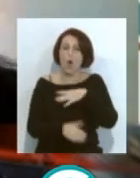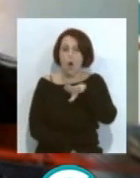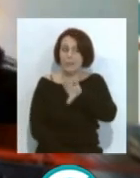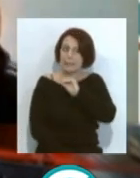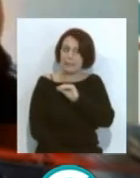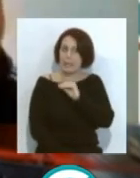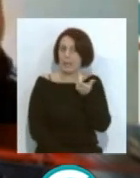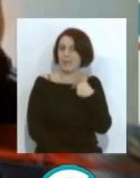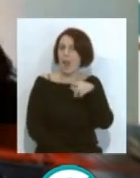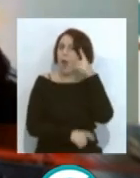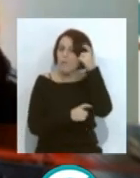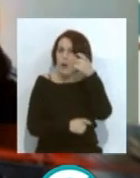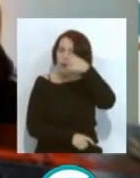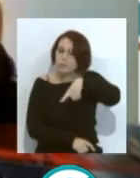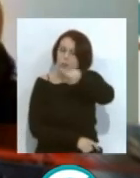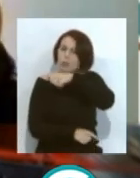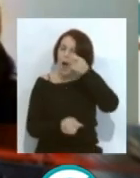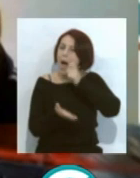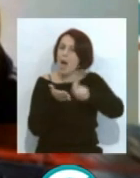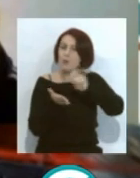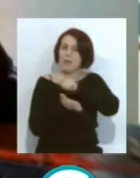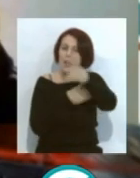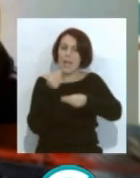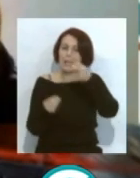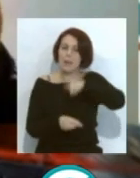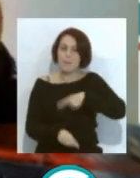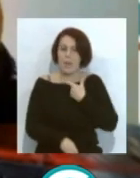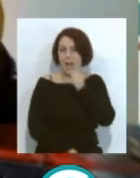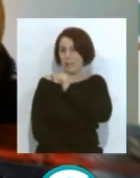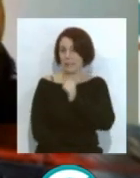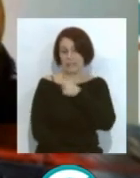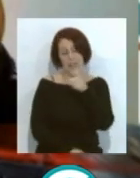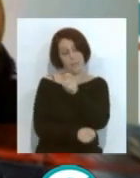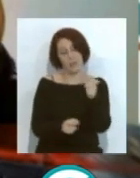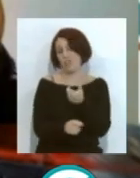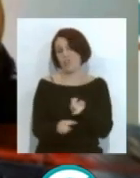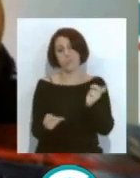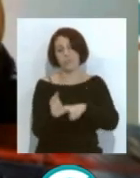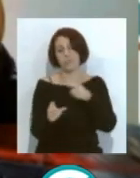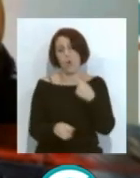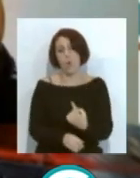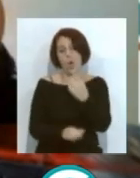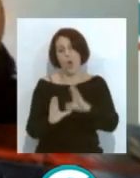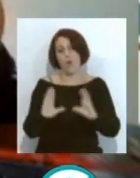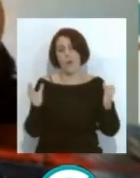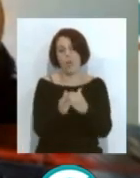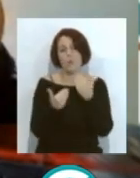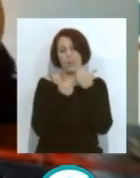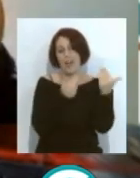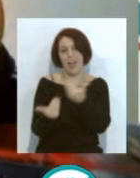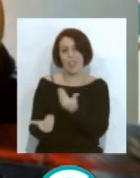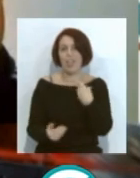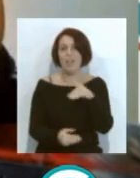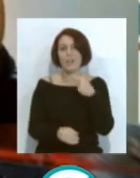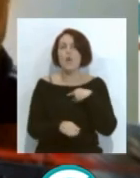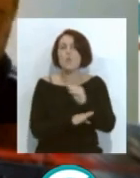el esfuerzo que hacéis los autores y los intérpretes y todos los que forman parte de una agrupación. Muchas gracias, David,